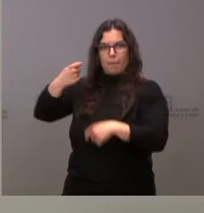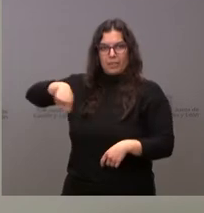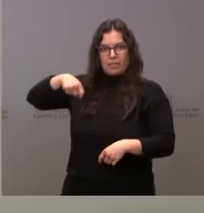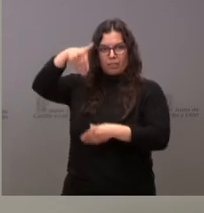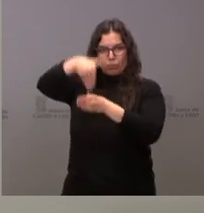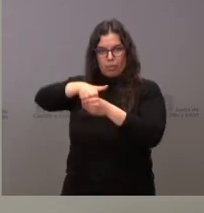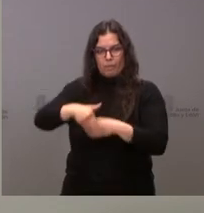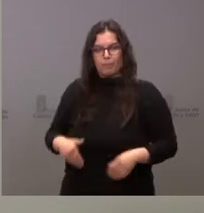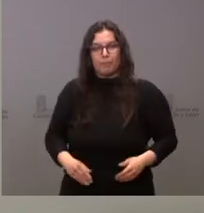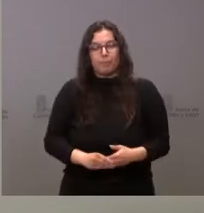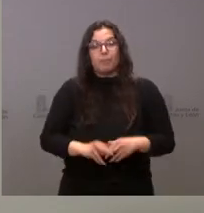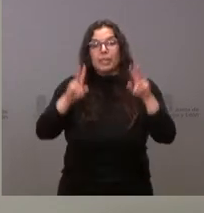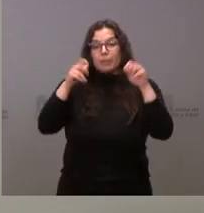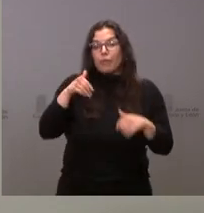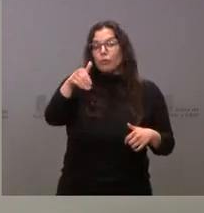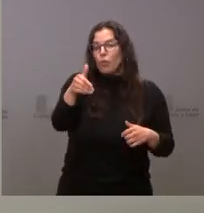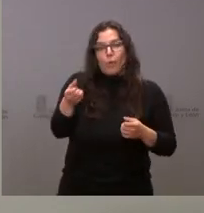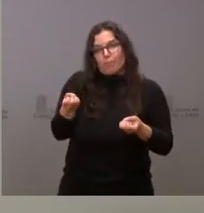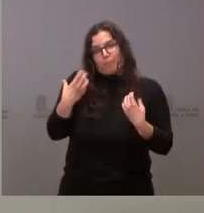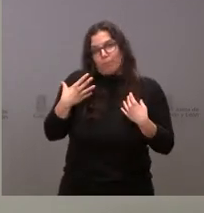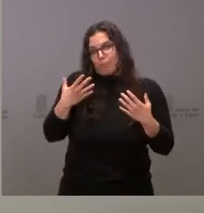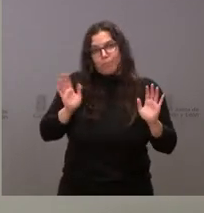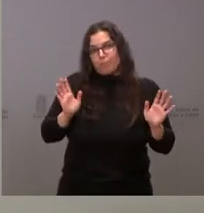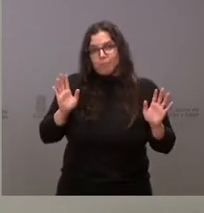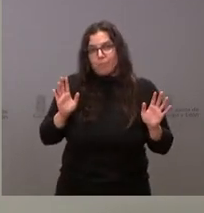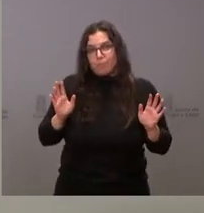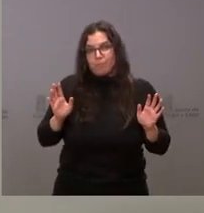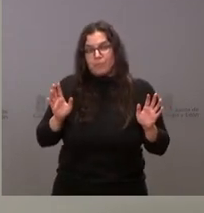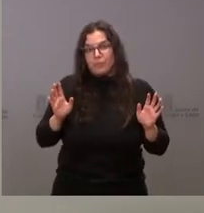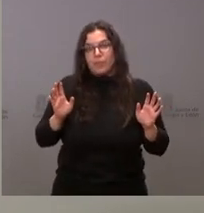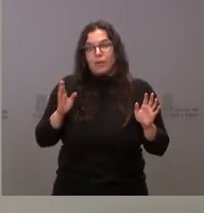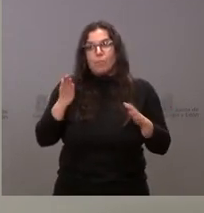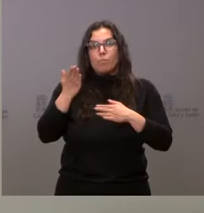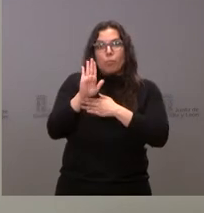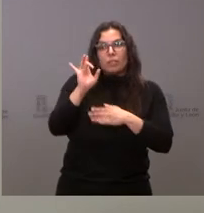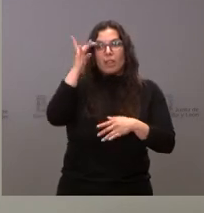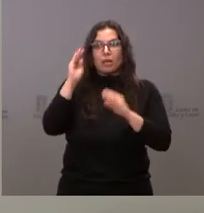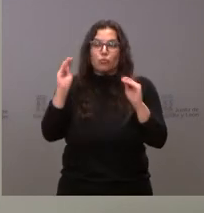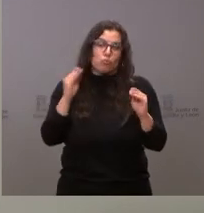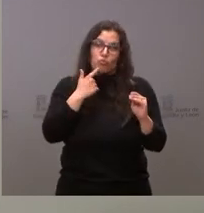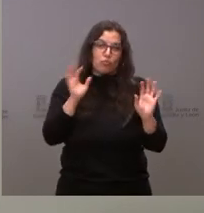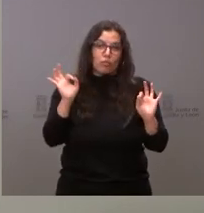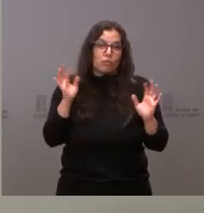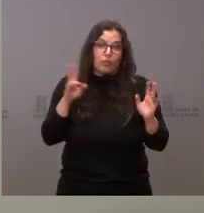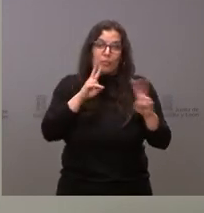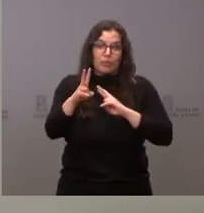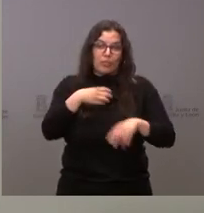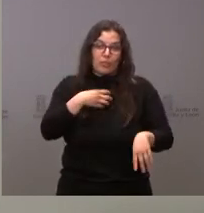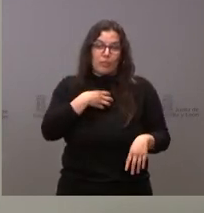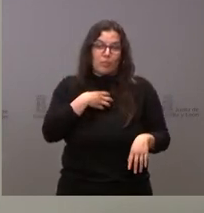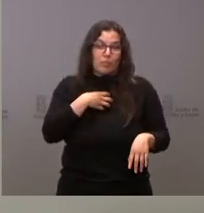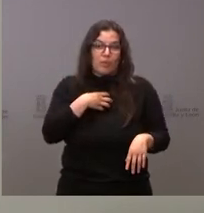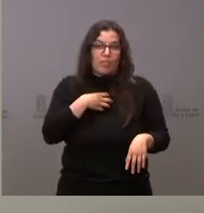del futuro no nos ha transmitido ninguna de sus propuestas y por tanto no le puedo contestar al hecho